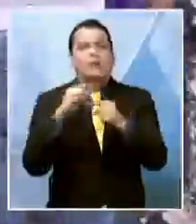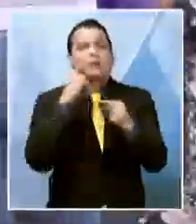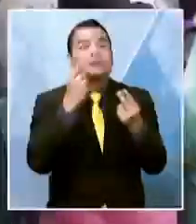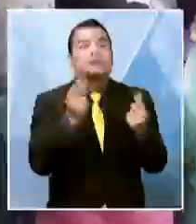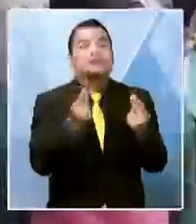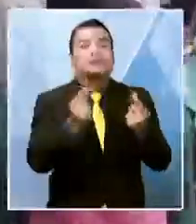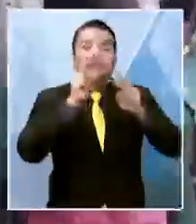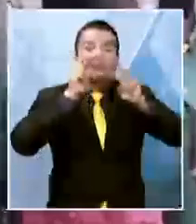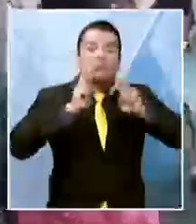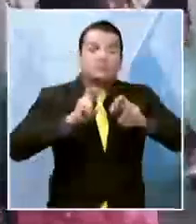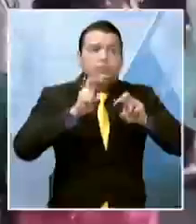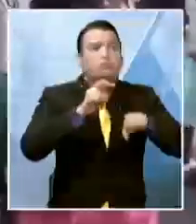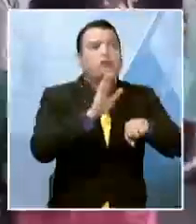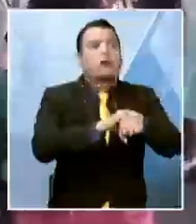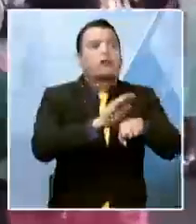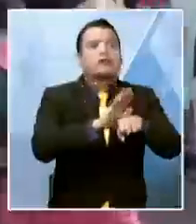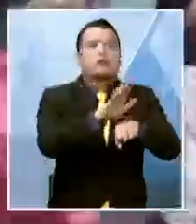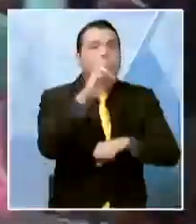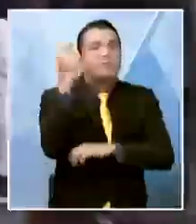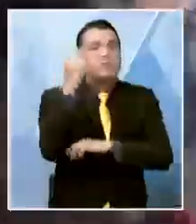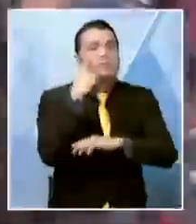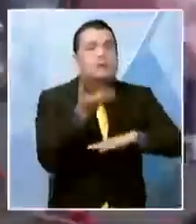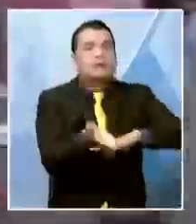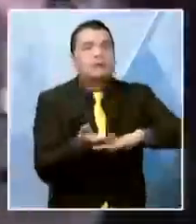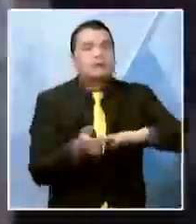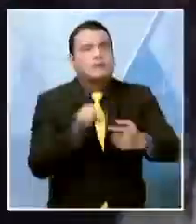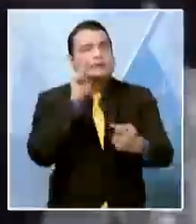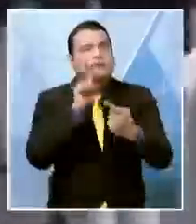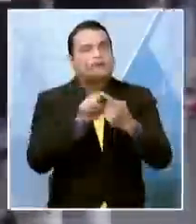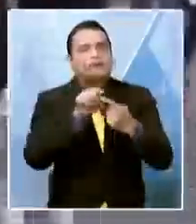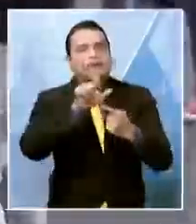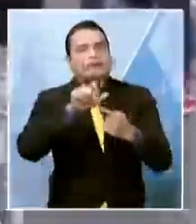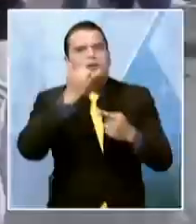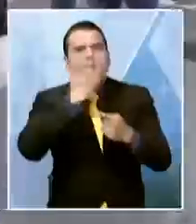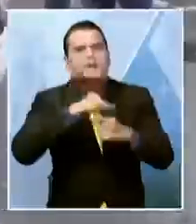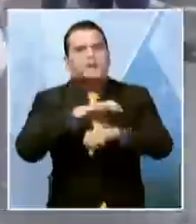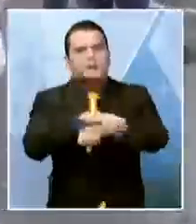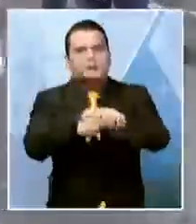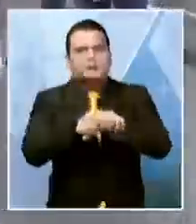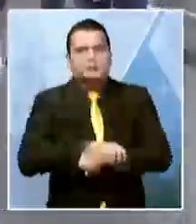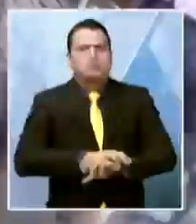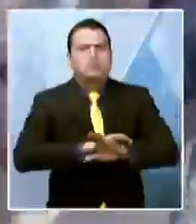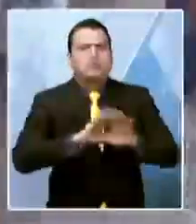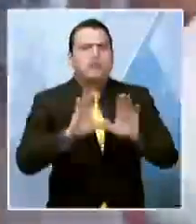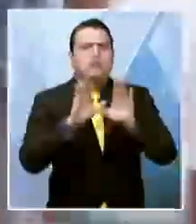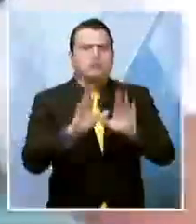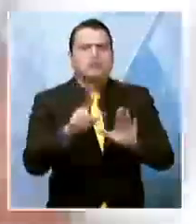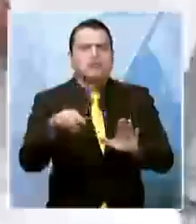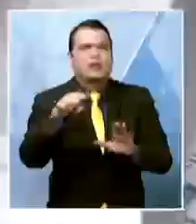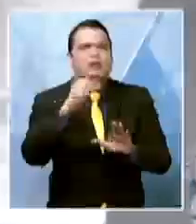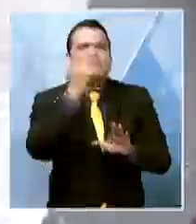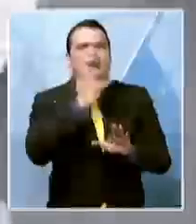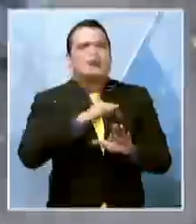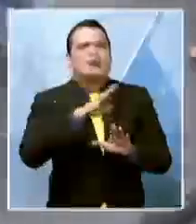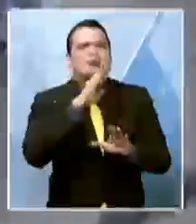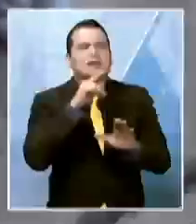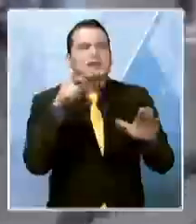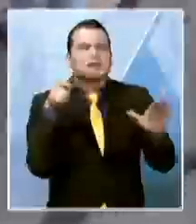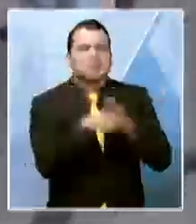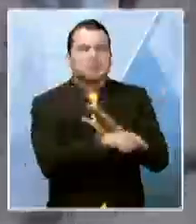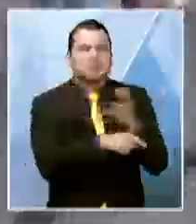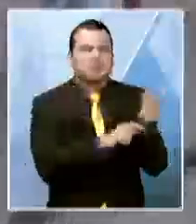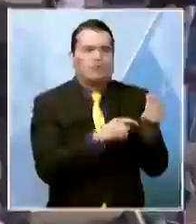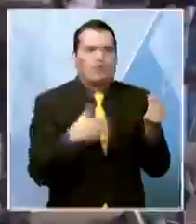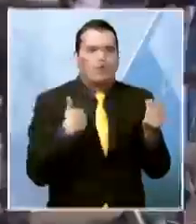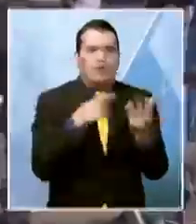celeridad en los procesos de investigación para dar con el paradero de los responsables de acabar con la vida de estos 5 menores de edad. Yo me